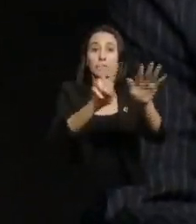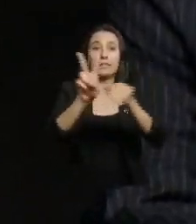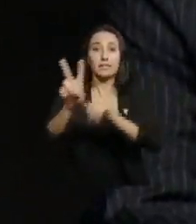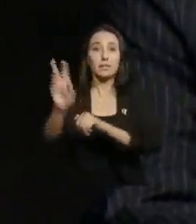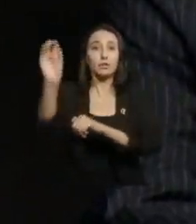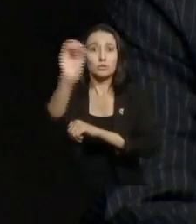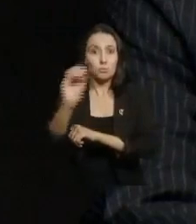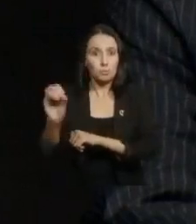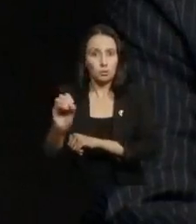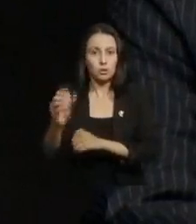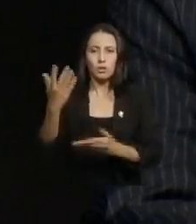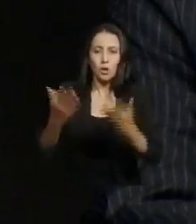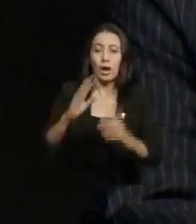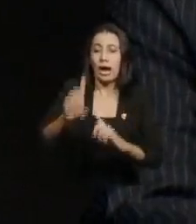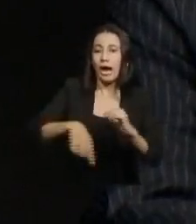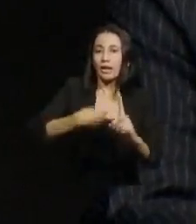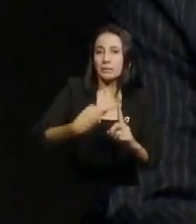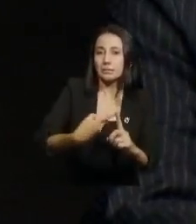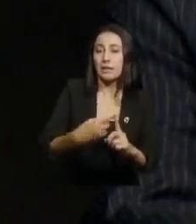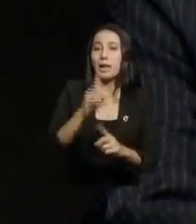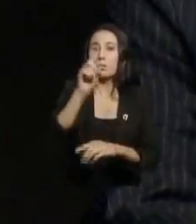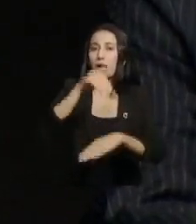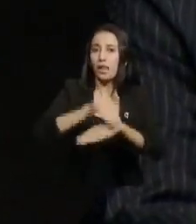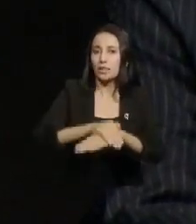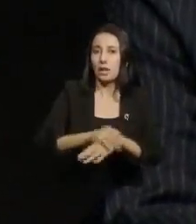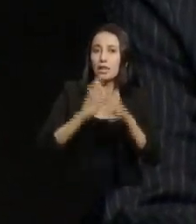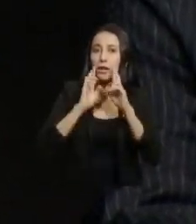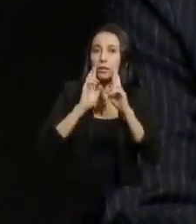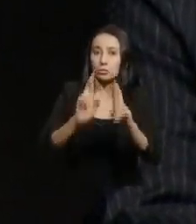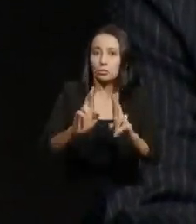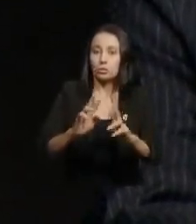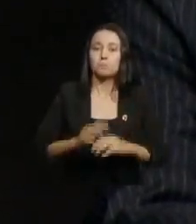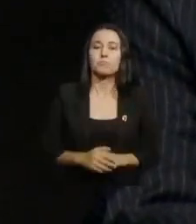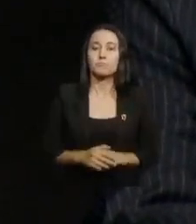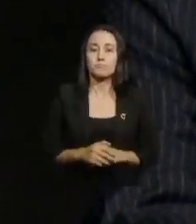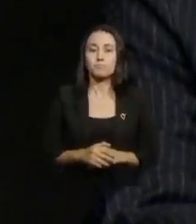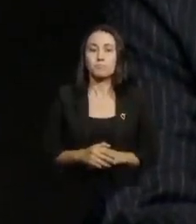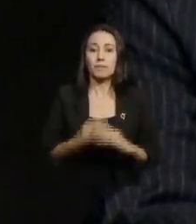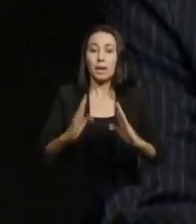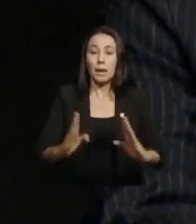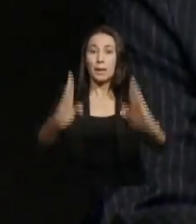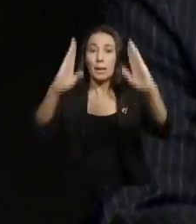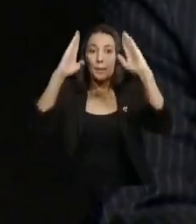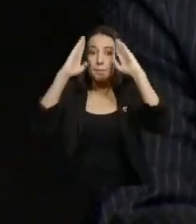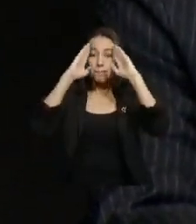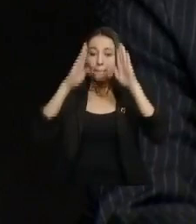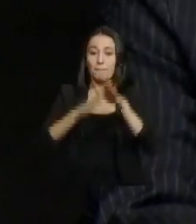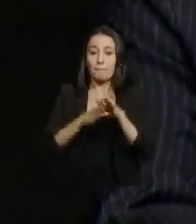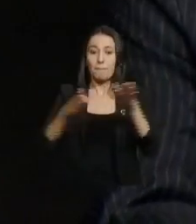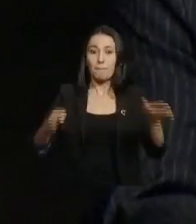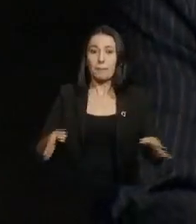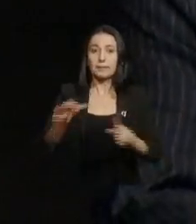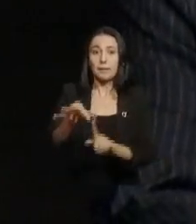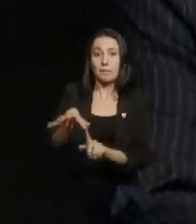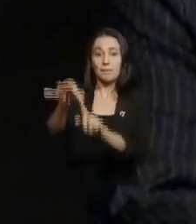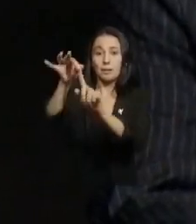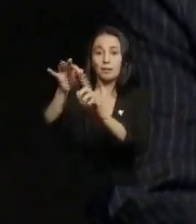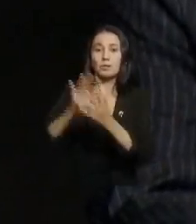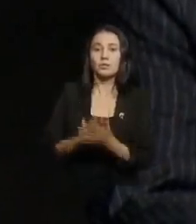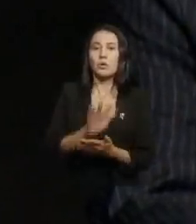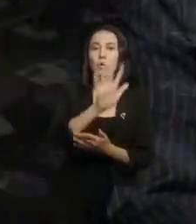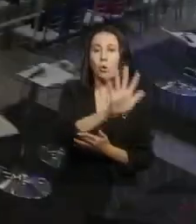43.72% con corte 13 horas. En la mesa de atención preferente han sufragado el